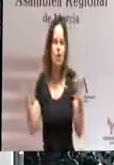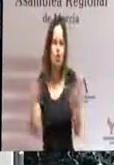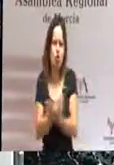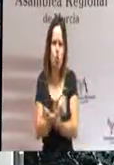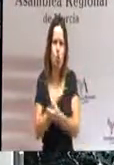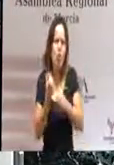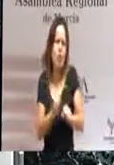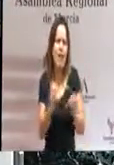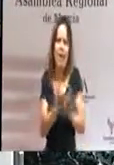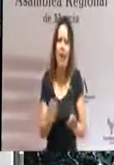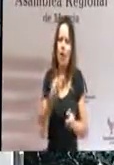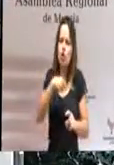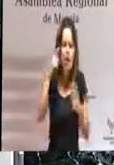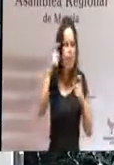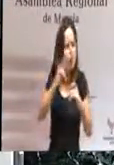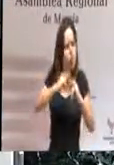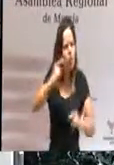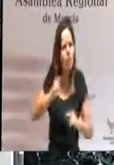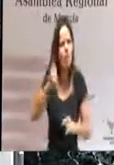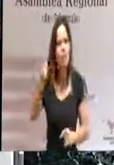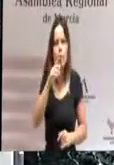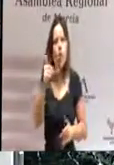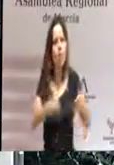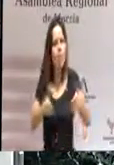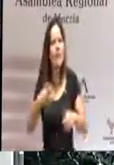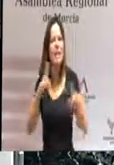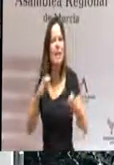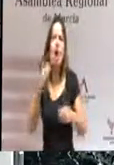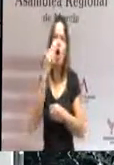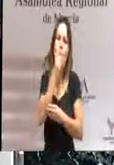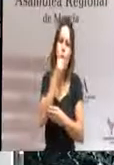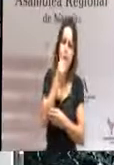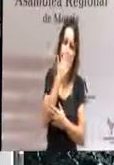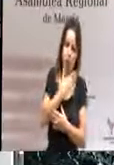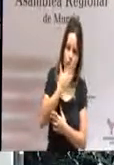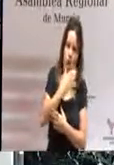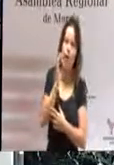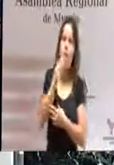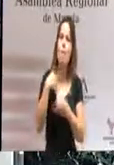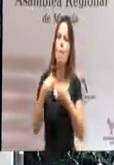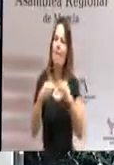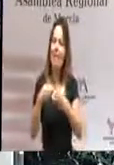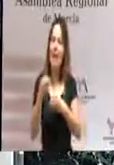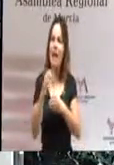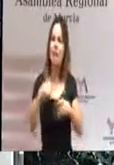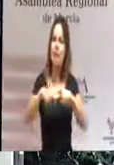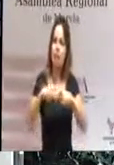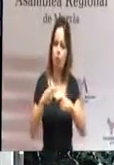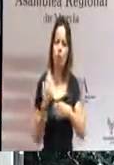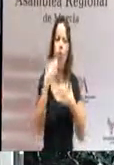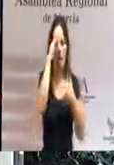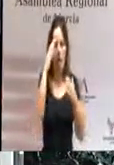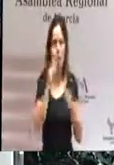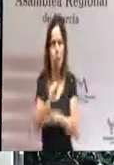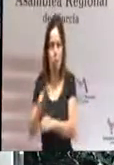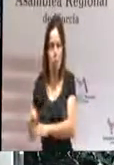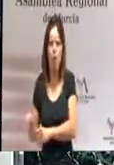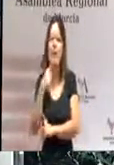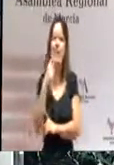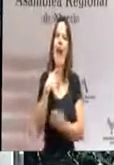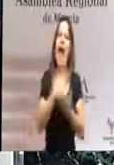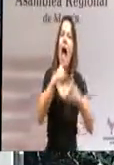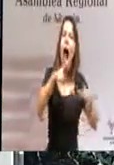los esfuerzos para atender las demandas en comedor escolar, en material y en transporte. Hablan de aulas,